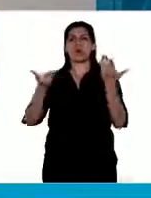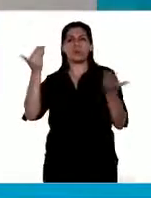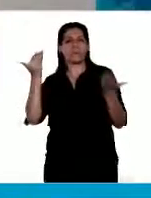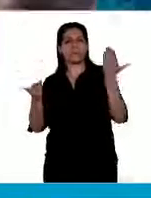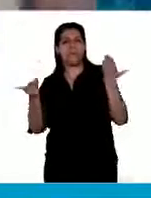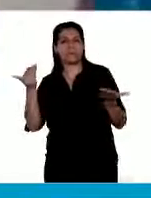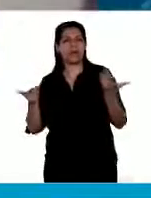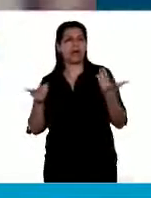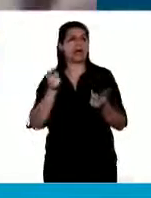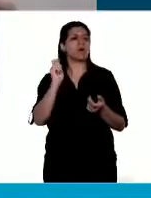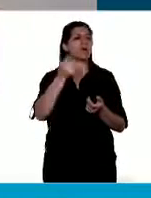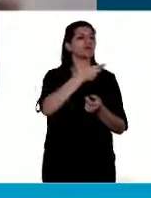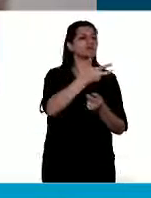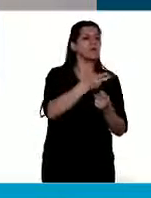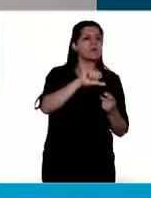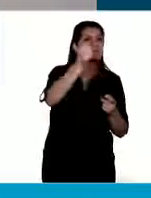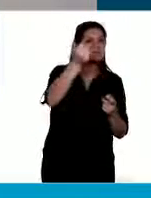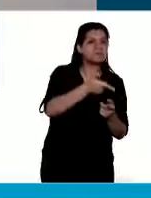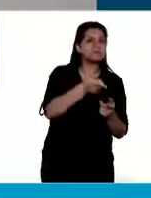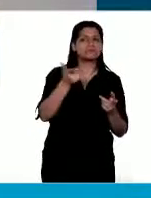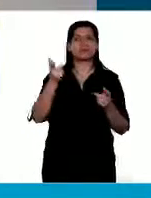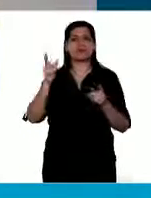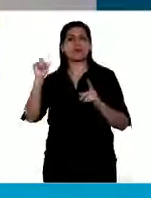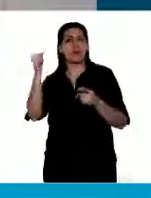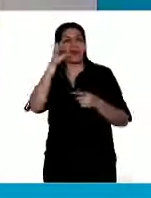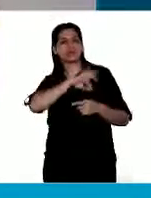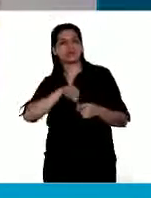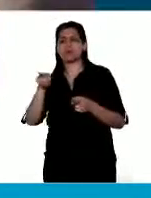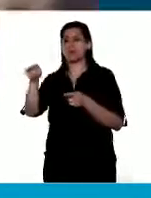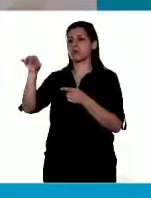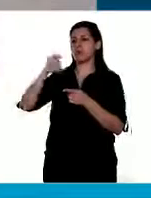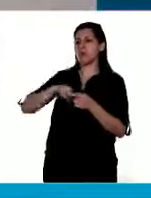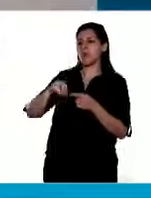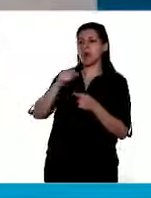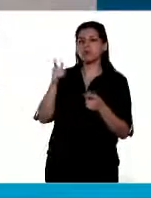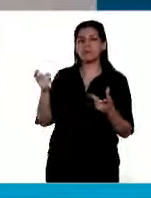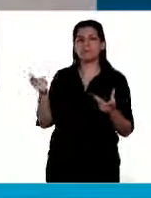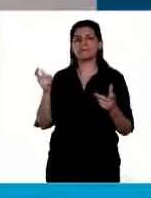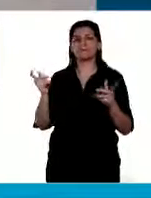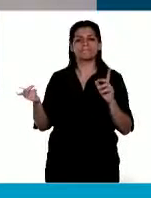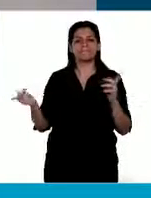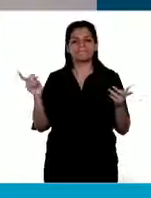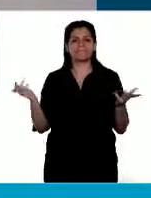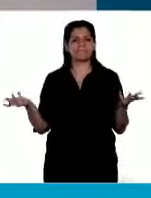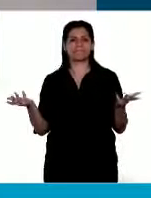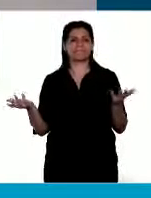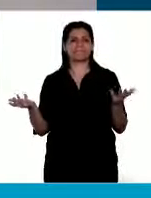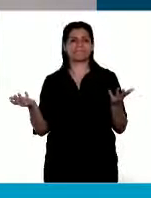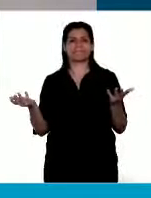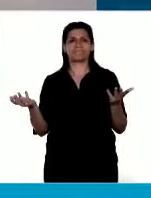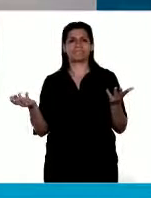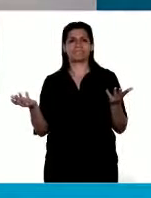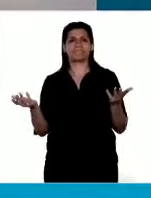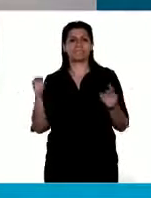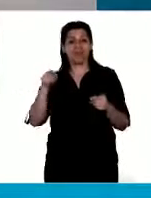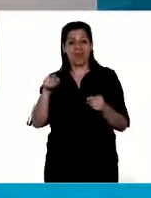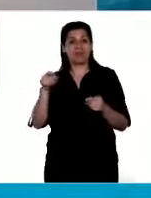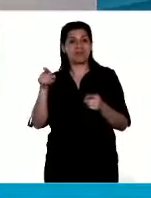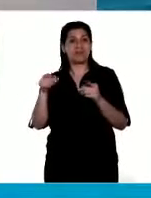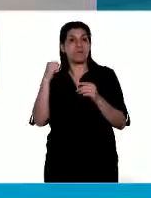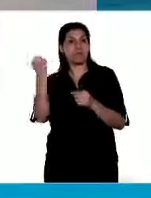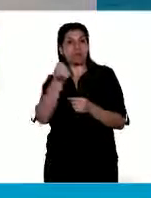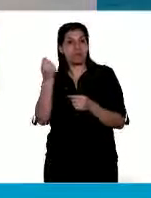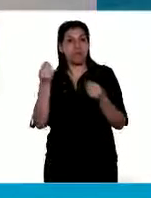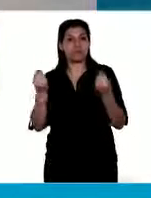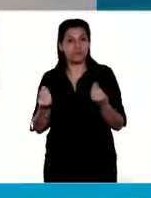cuánto ganaba uno en tal época y cuánto ganaba el otro en dólares en tal otra, me parece que hay un punto central,